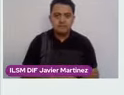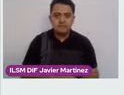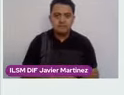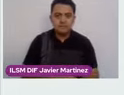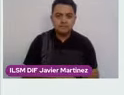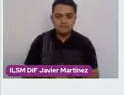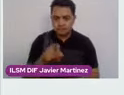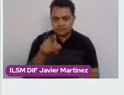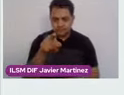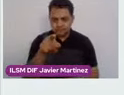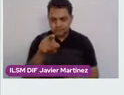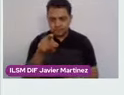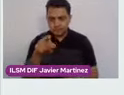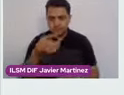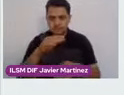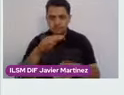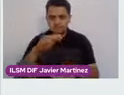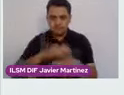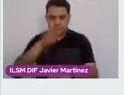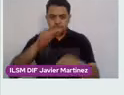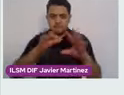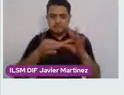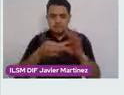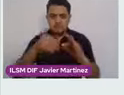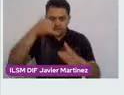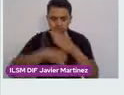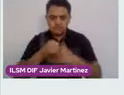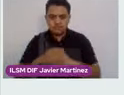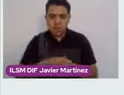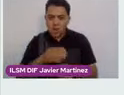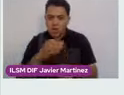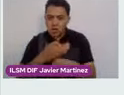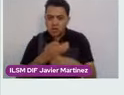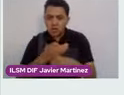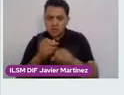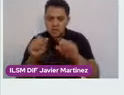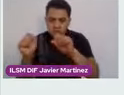podamos verla completa, porque ahorita se ve muy pequeñita.